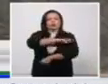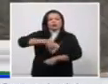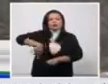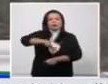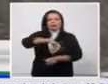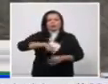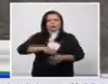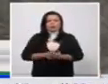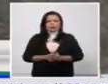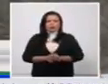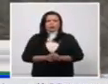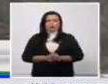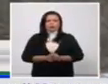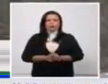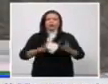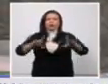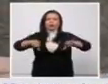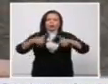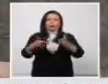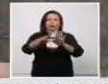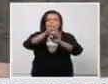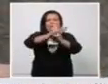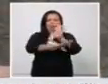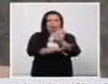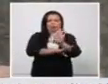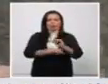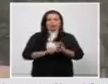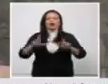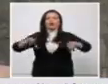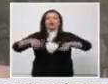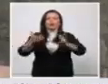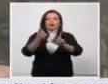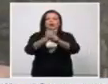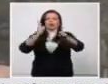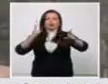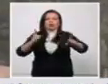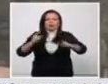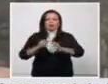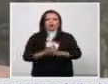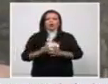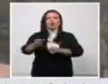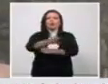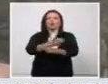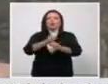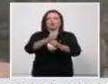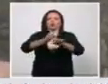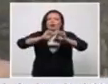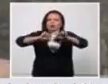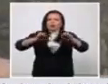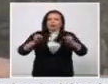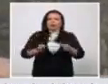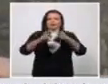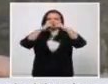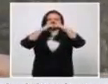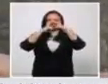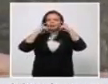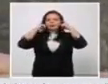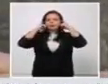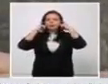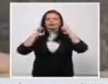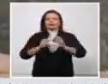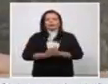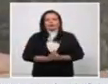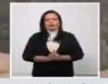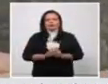con las medidas de distanciamiento, la utilización obligatoria del nasobuco, la desinfección